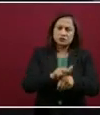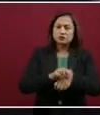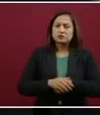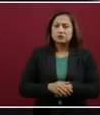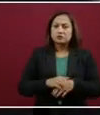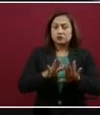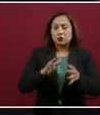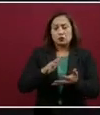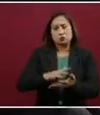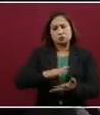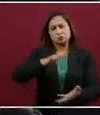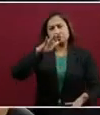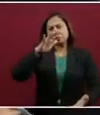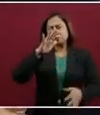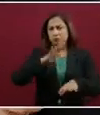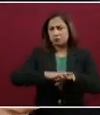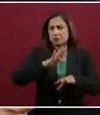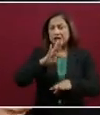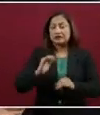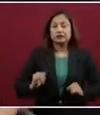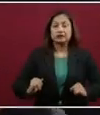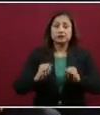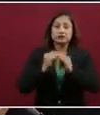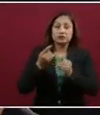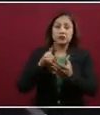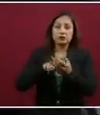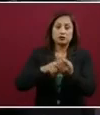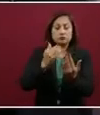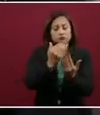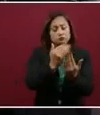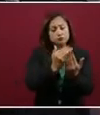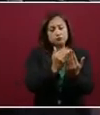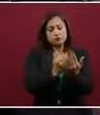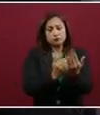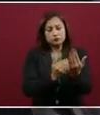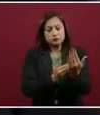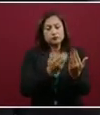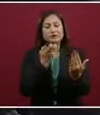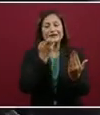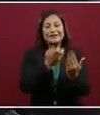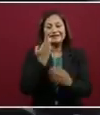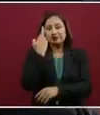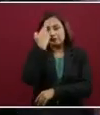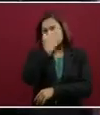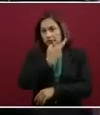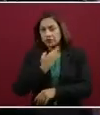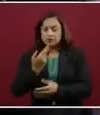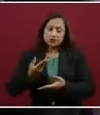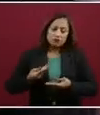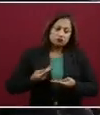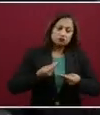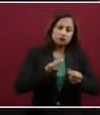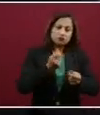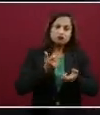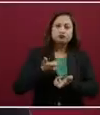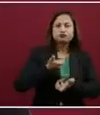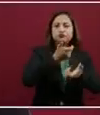el propio instituto. Es una revisión que se tiene que hacer justamente para revisar si la eficiencia del gasto de la